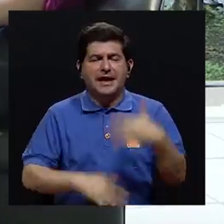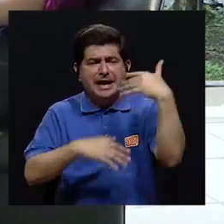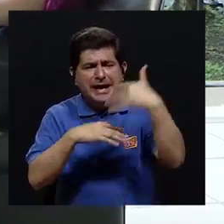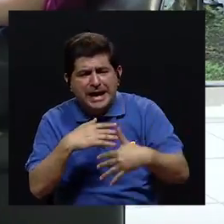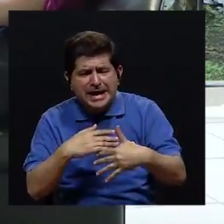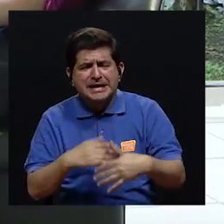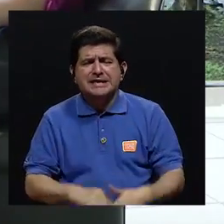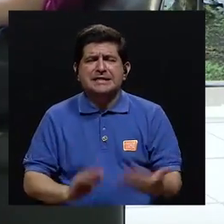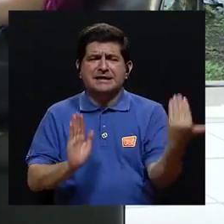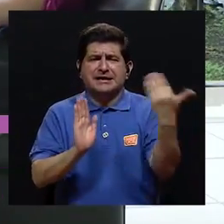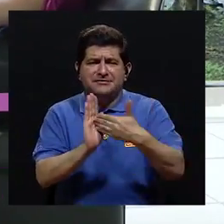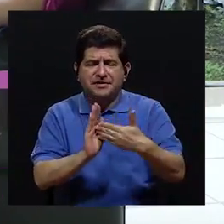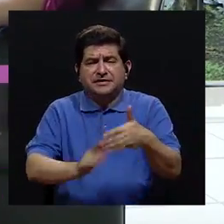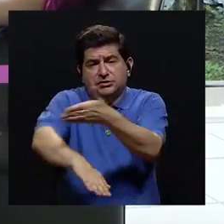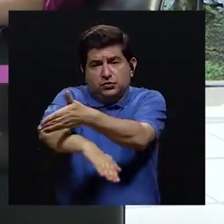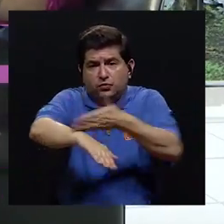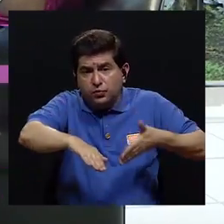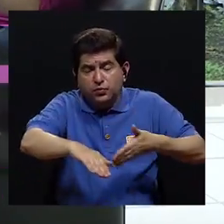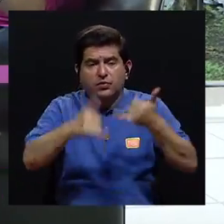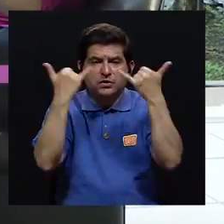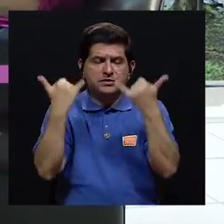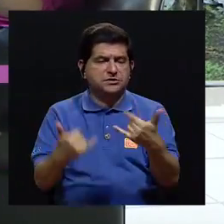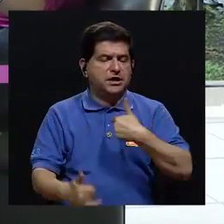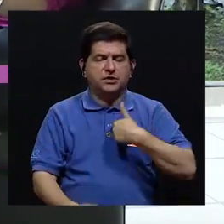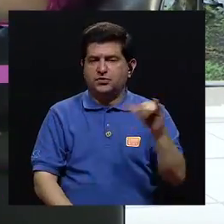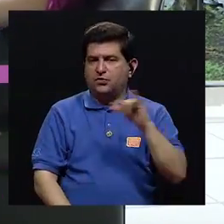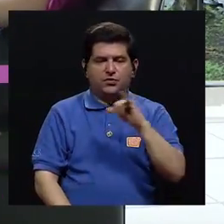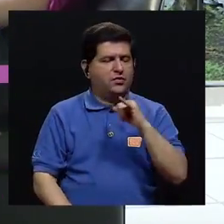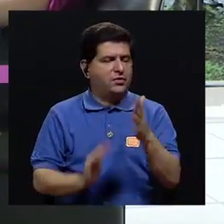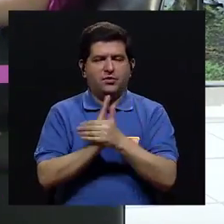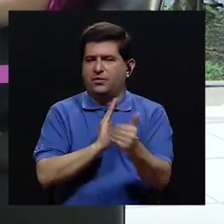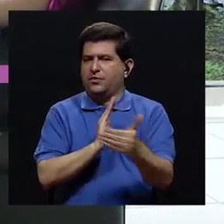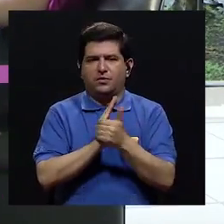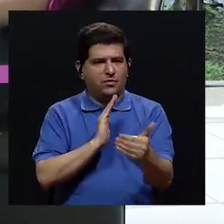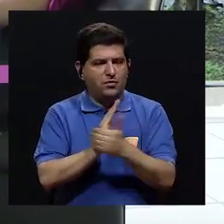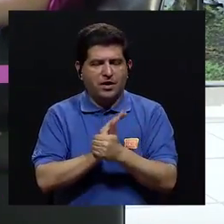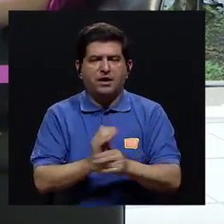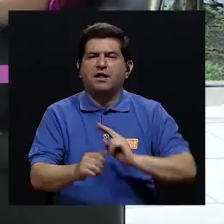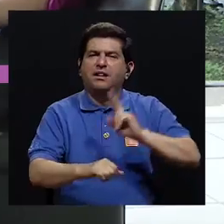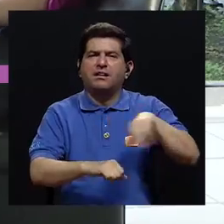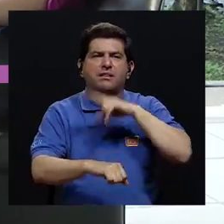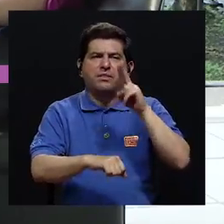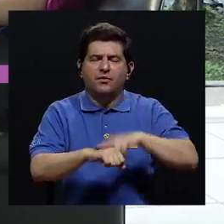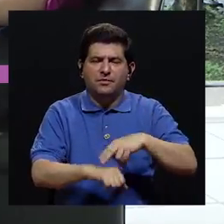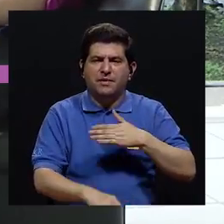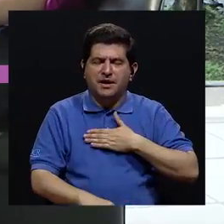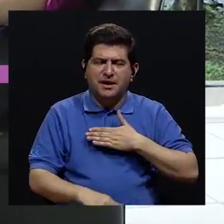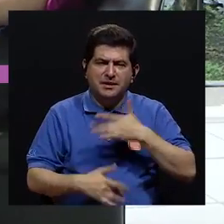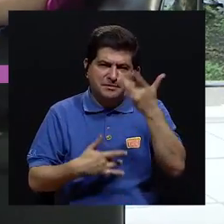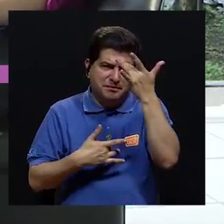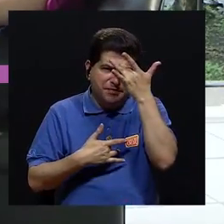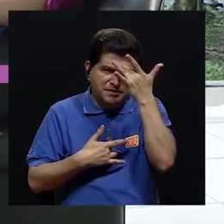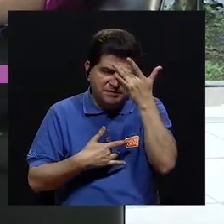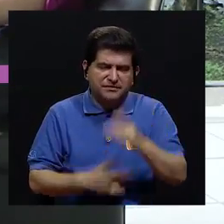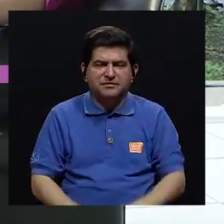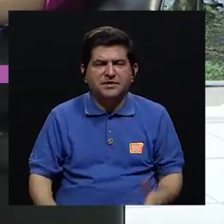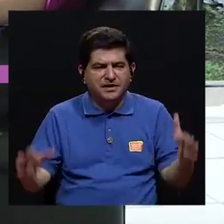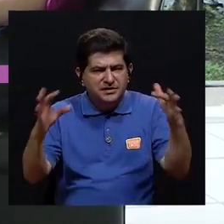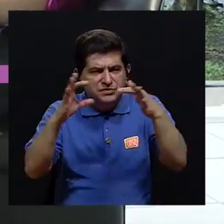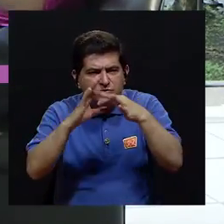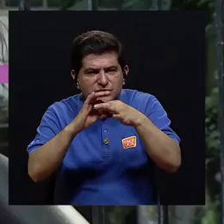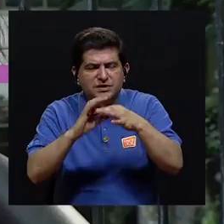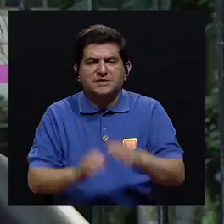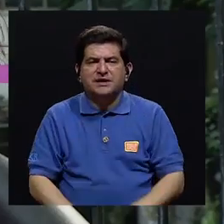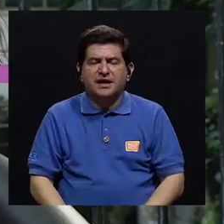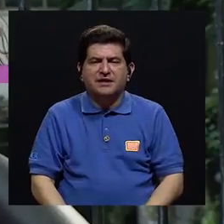Alguna herida, una lesión, alguna amputación que haga que yo ya no tenga la misma capacidad. Normalmente mis enfermedades se relacionan con